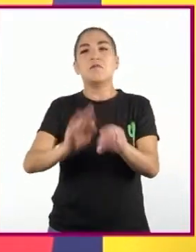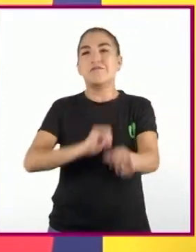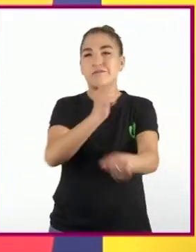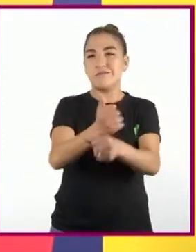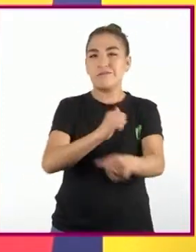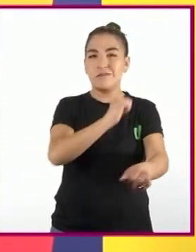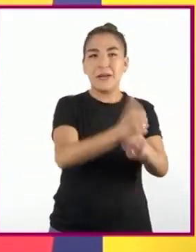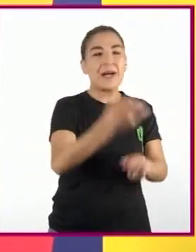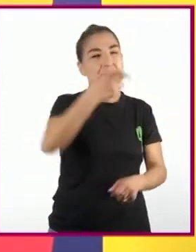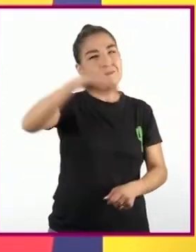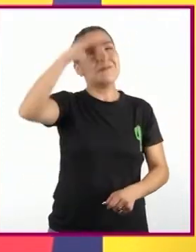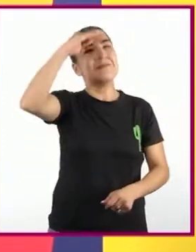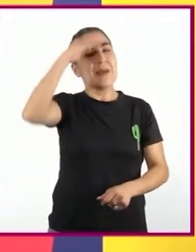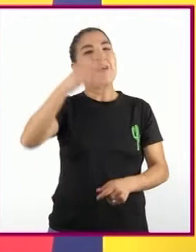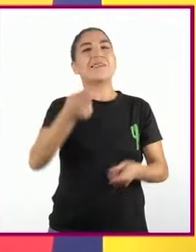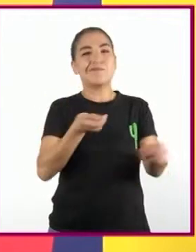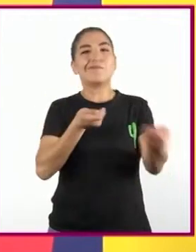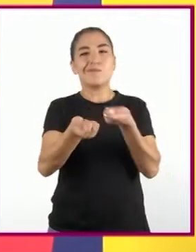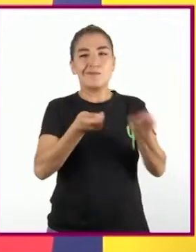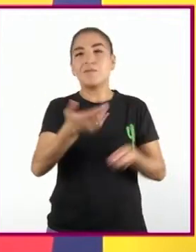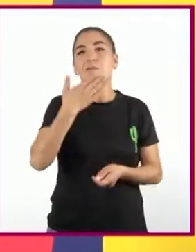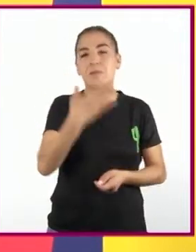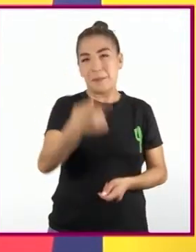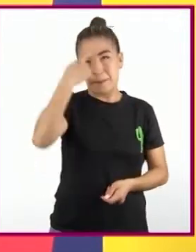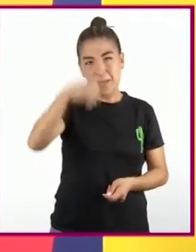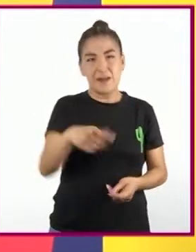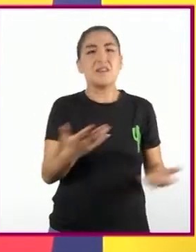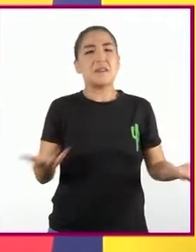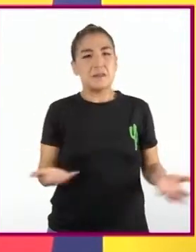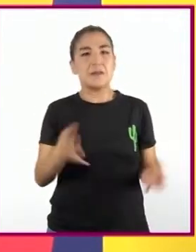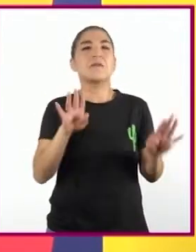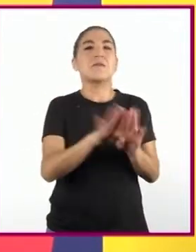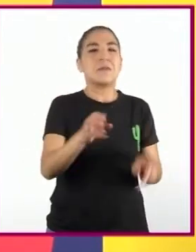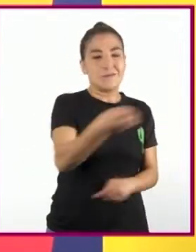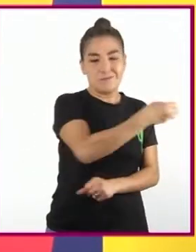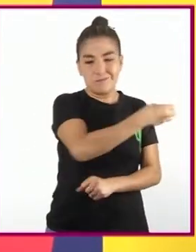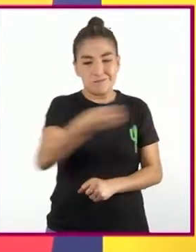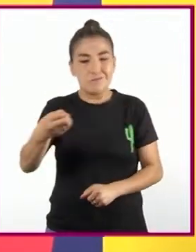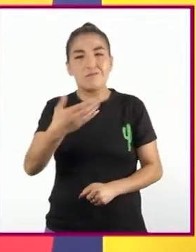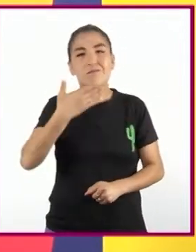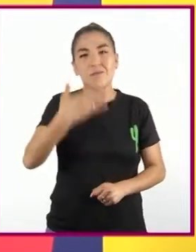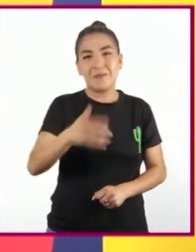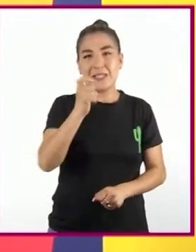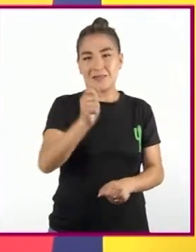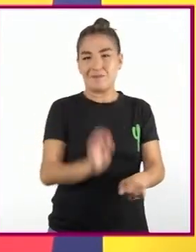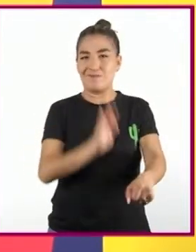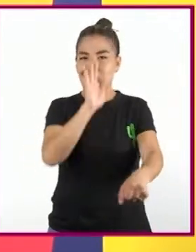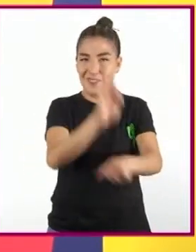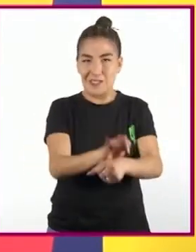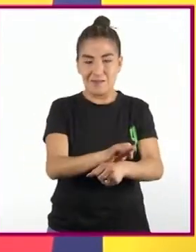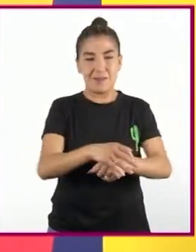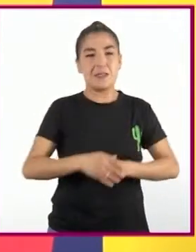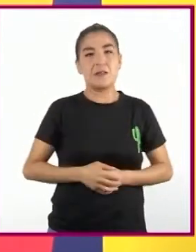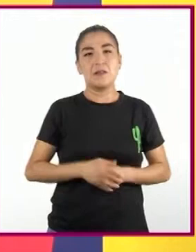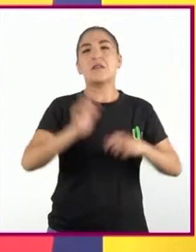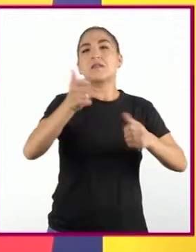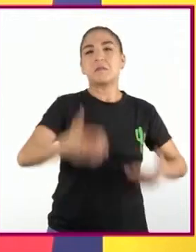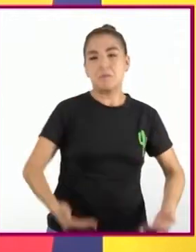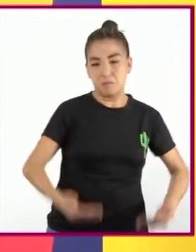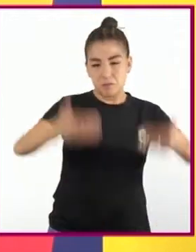posición estratégica y construidas con base en una estricta planificación defensiva.